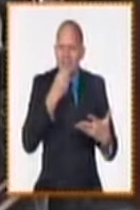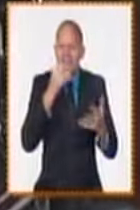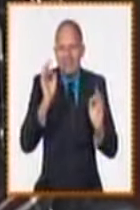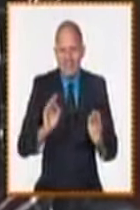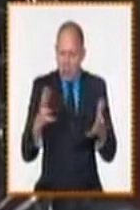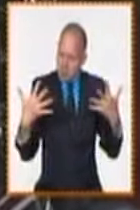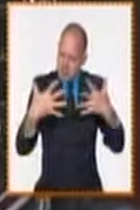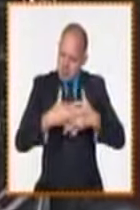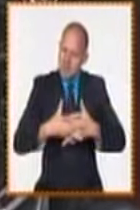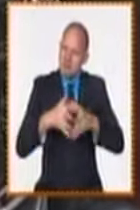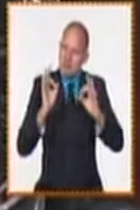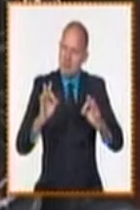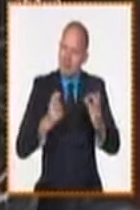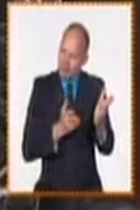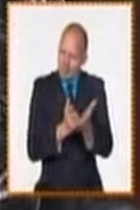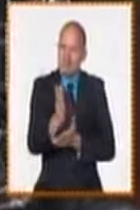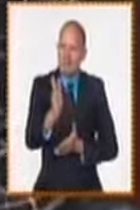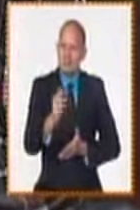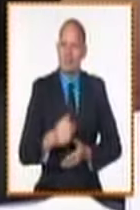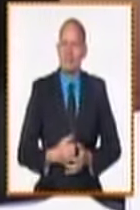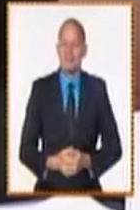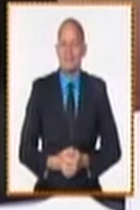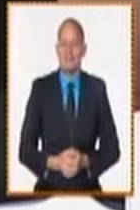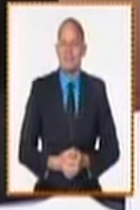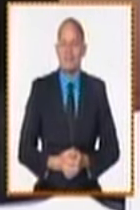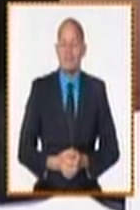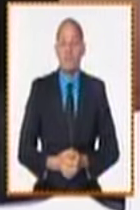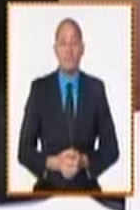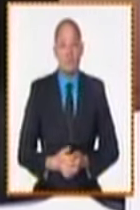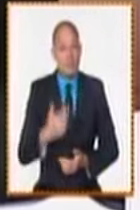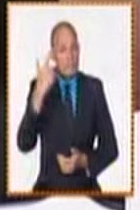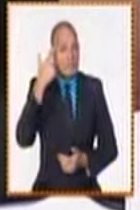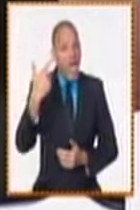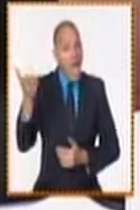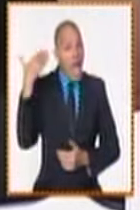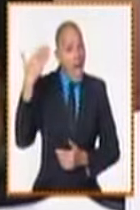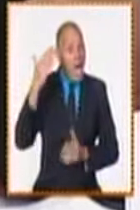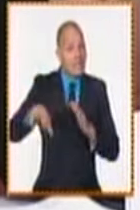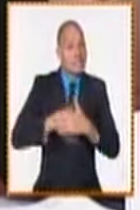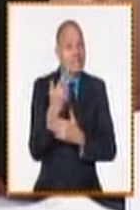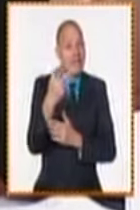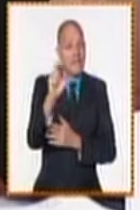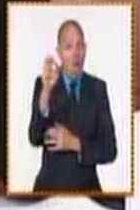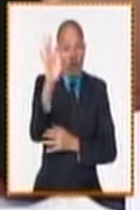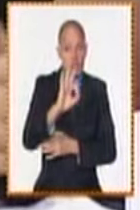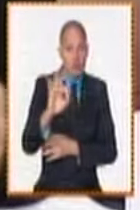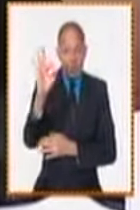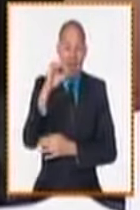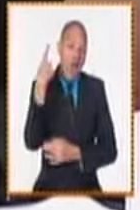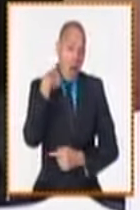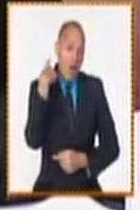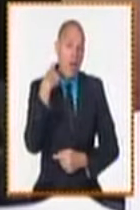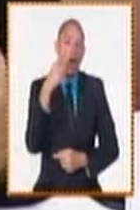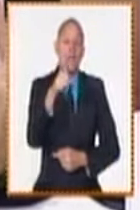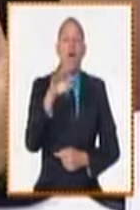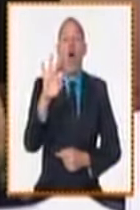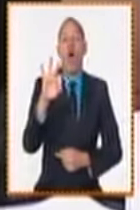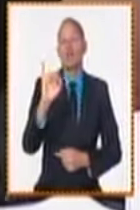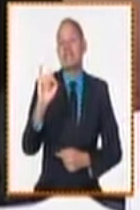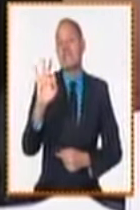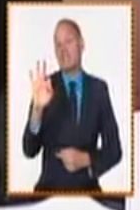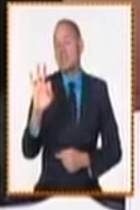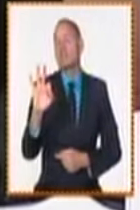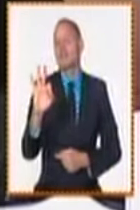haciendo en estos tiempos. Bayamo, que sin duda aquel 20 de octubre fue toda una eclosión, como usted decía, de